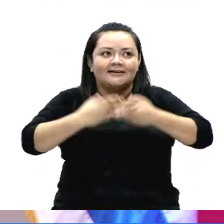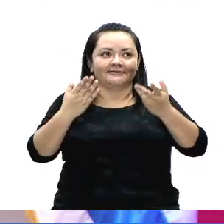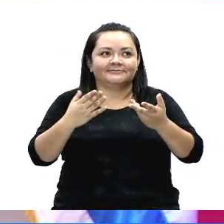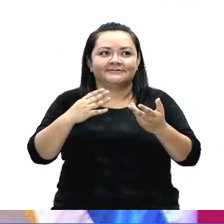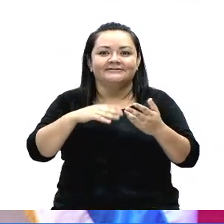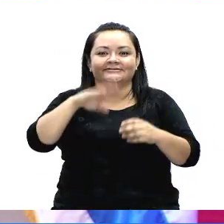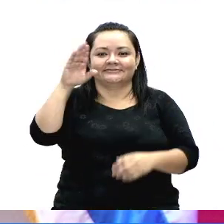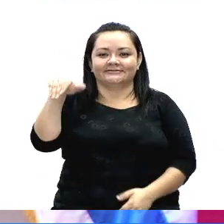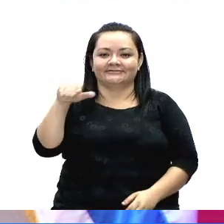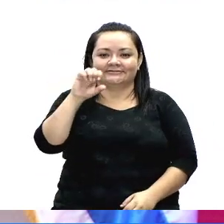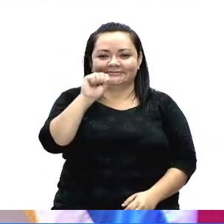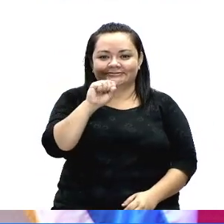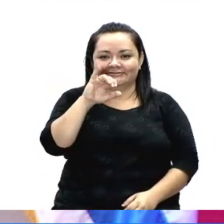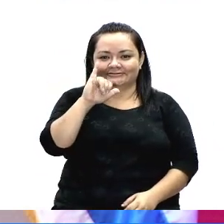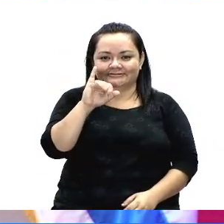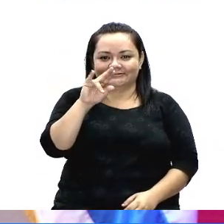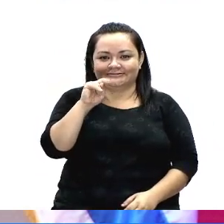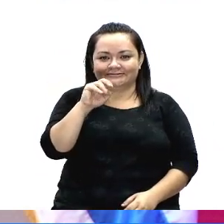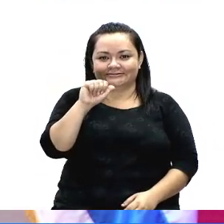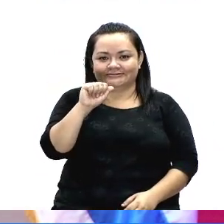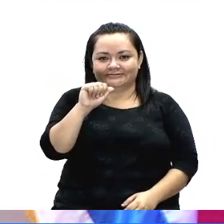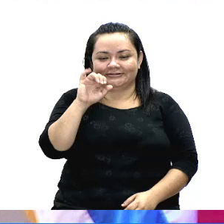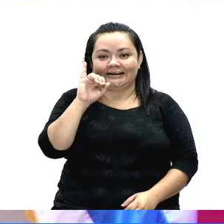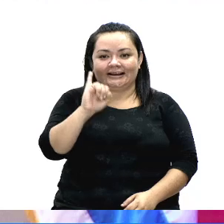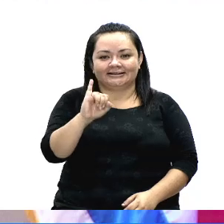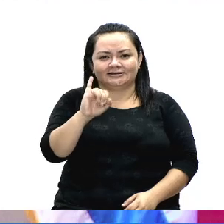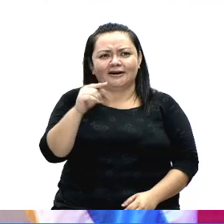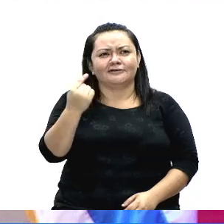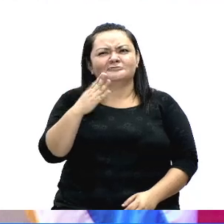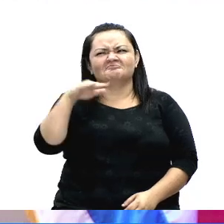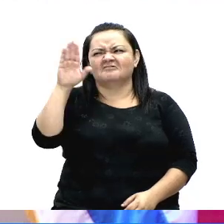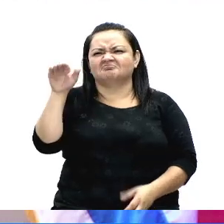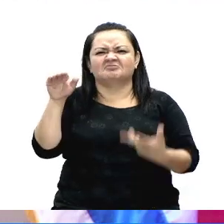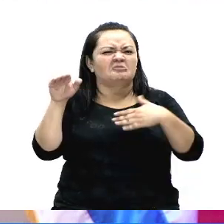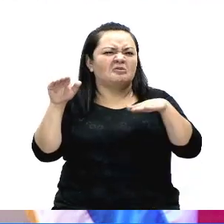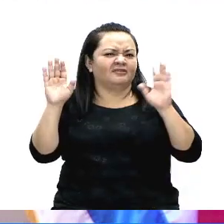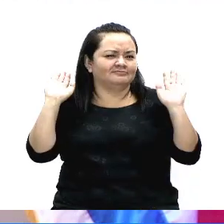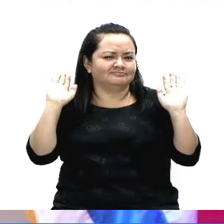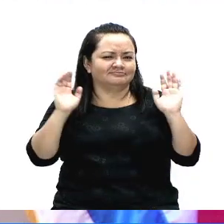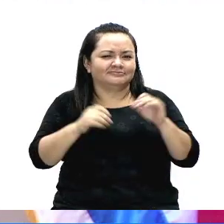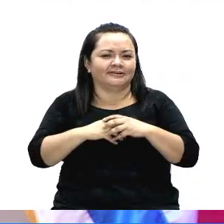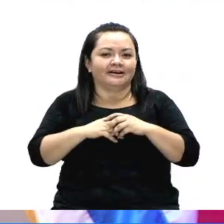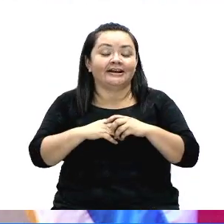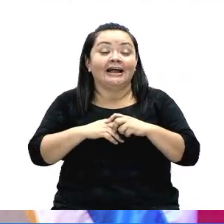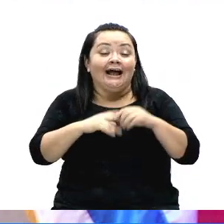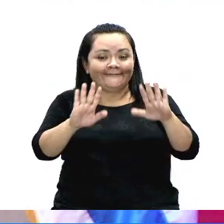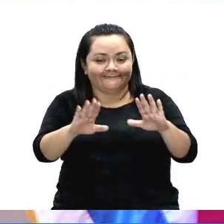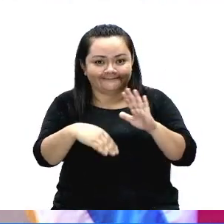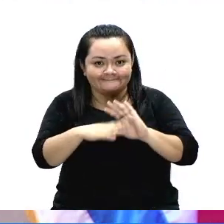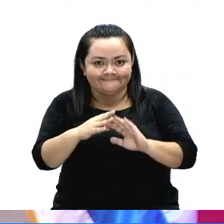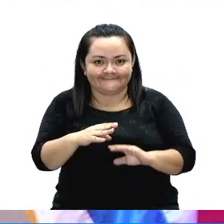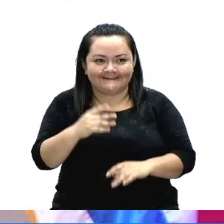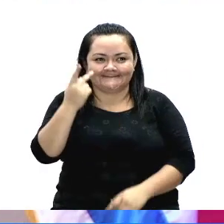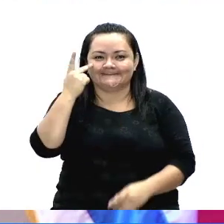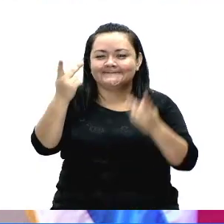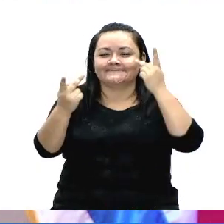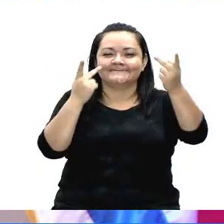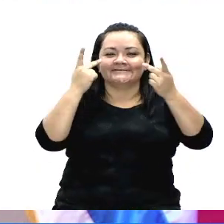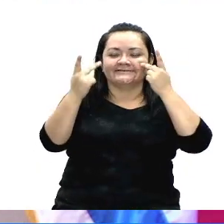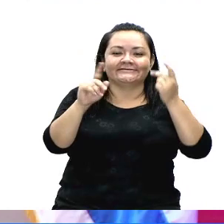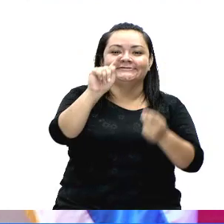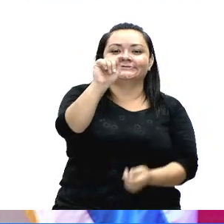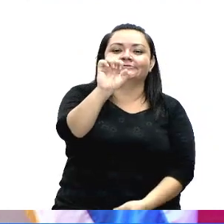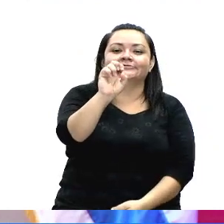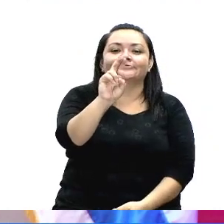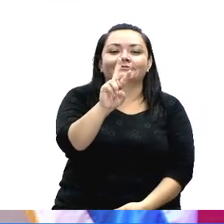para muchos quizás solo es un monte solo es un lugar de hecho en la parte turística en algunos viajes